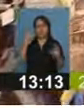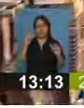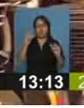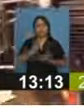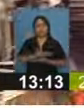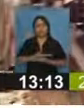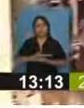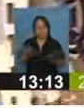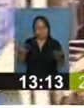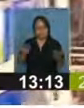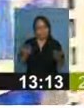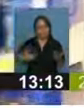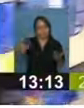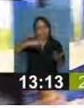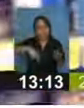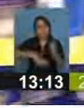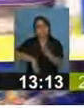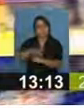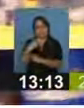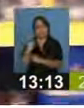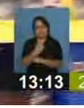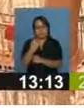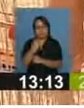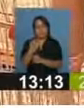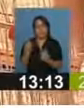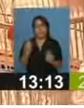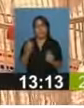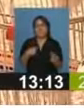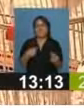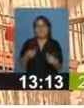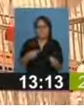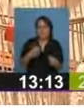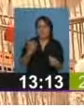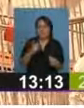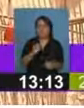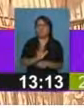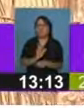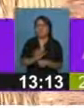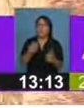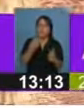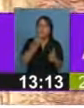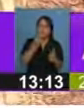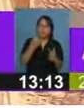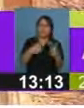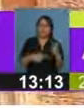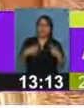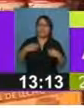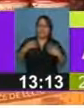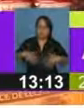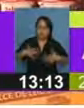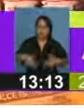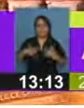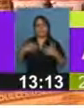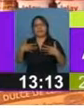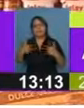tiene que ver principalmente con los servicios, alimentos y vestimenta, transporte, educación,